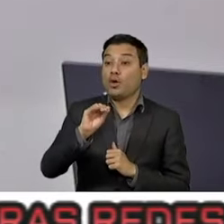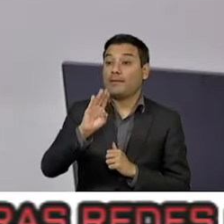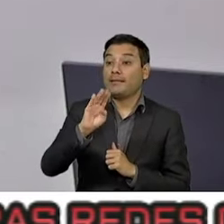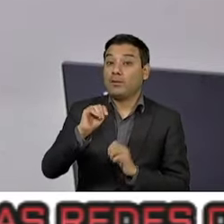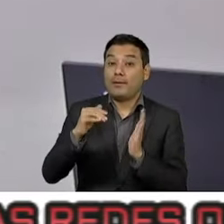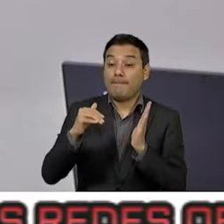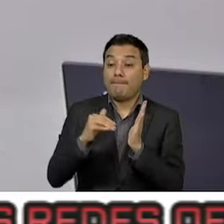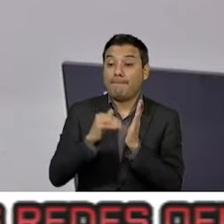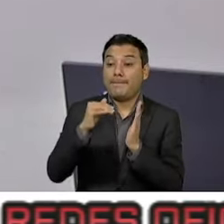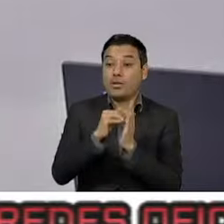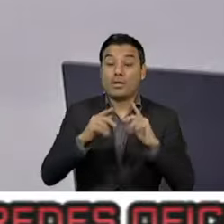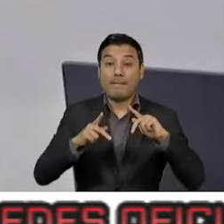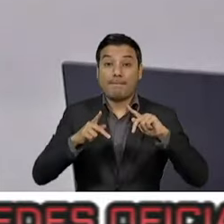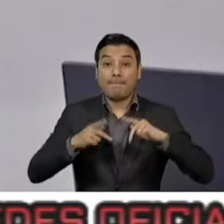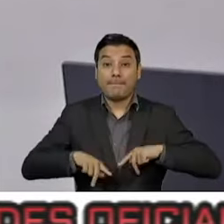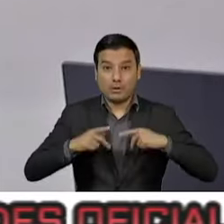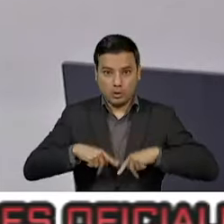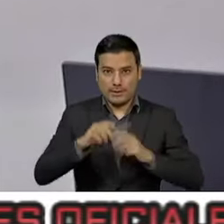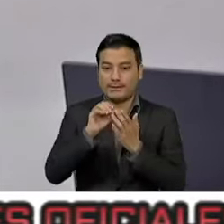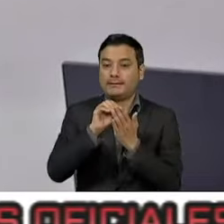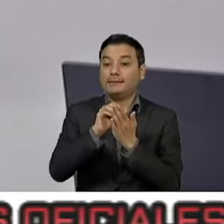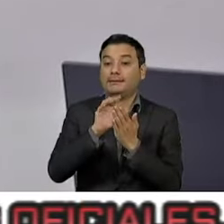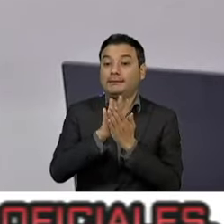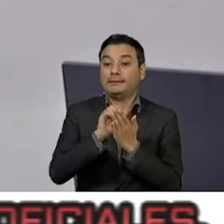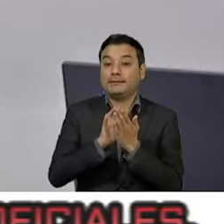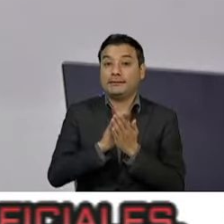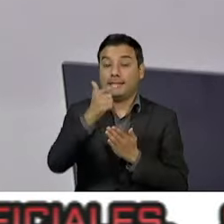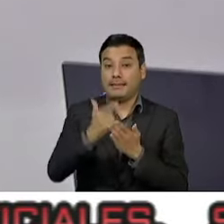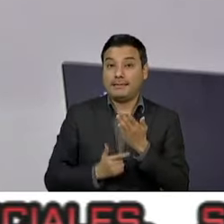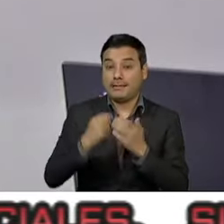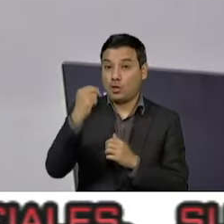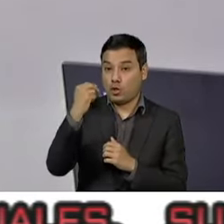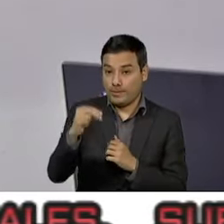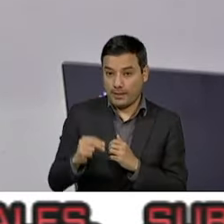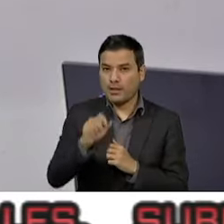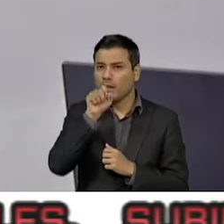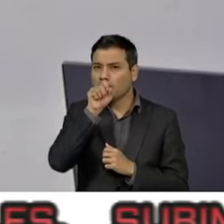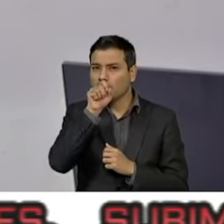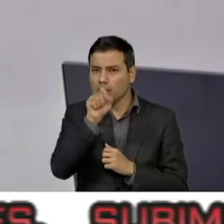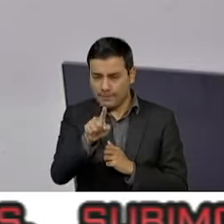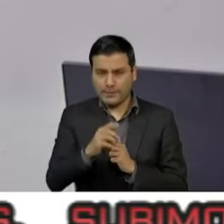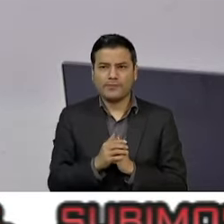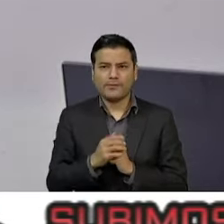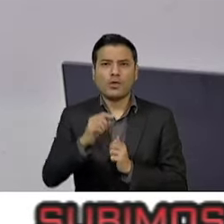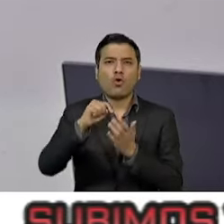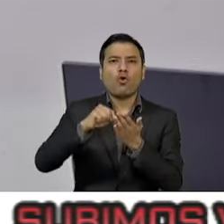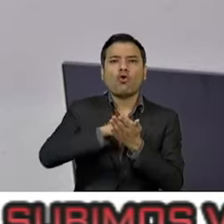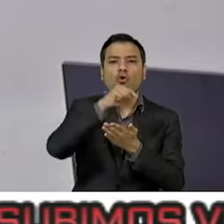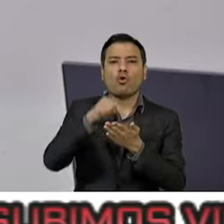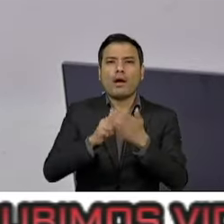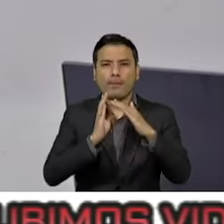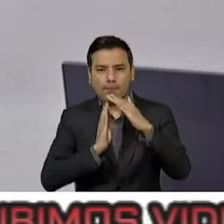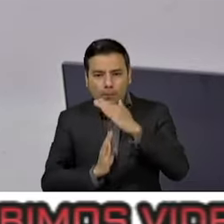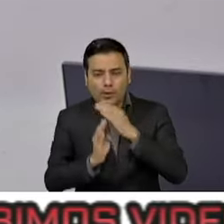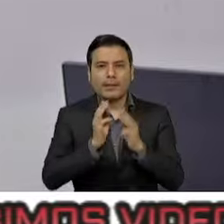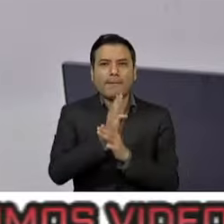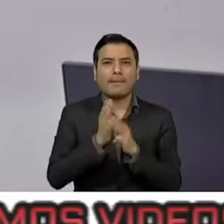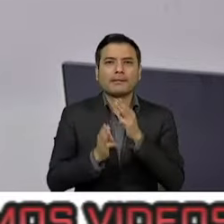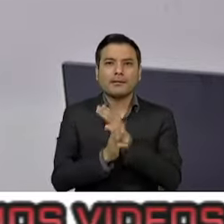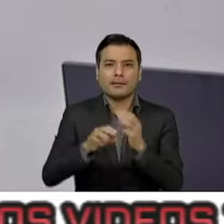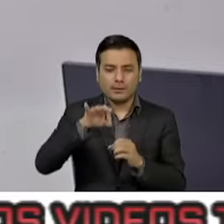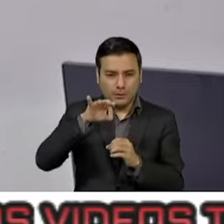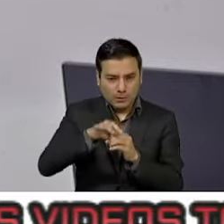de electores en la lista nominal. Están listos los espacios para almacenar boletas y materiales electorales en toda